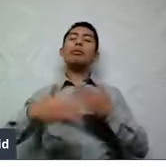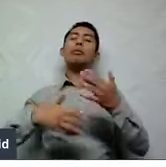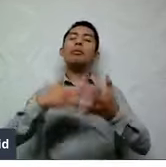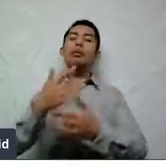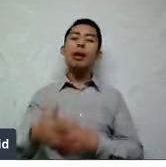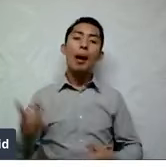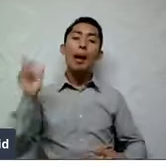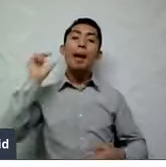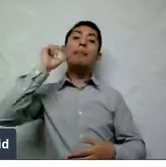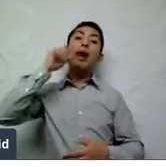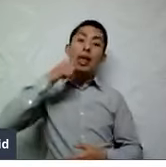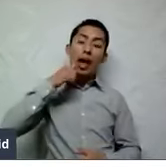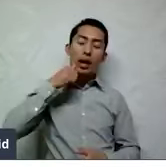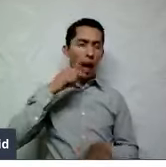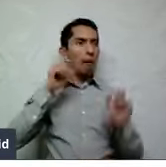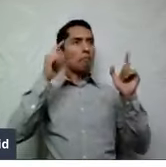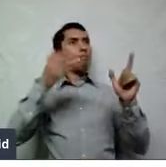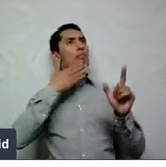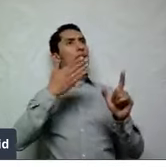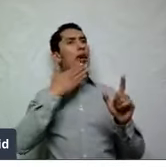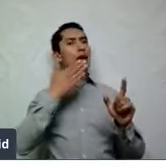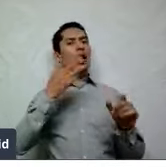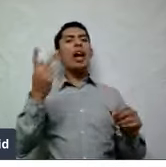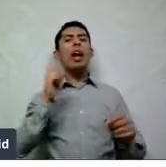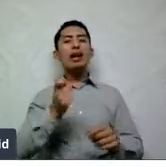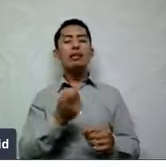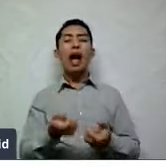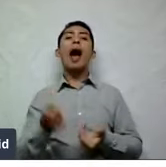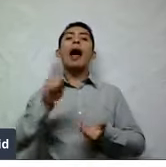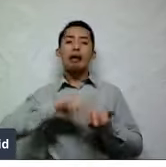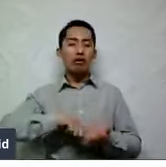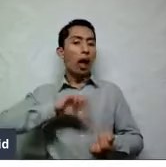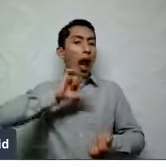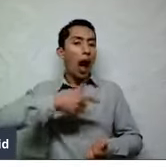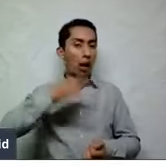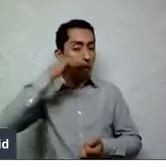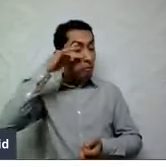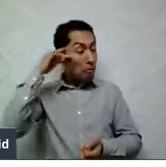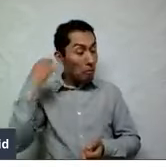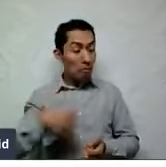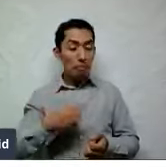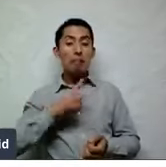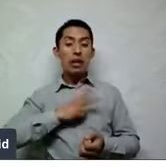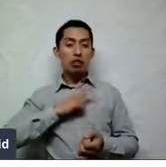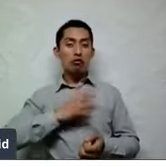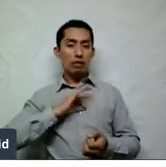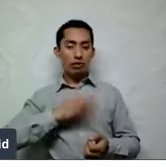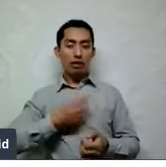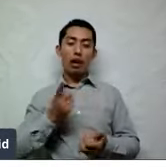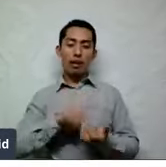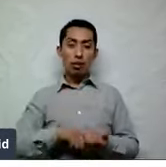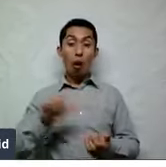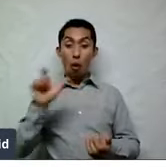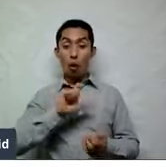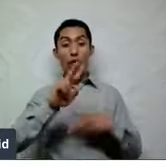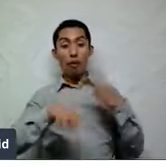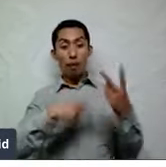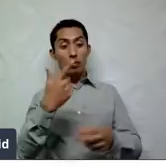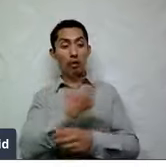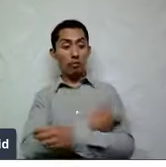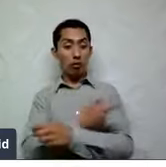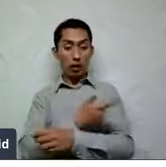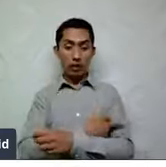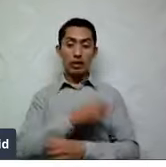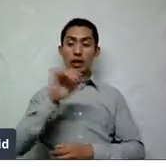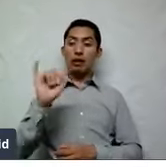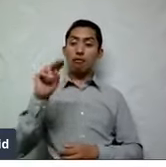ya amanece uno bien. Ese es un virus que está afectándonos a la mejor. Entonces, cuando nos vacunamos con influenza, ¿qué dije hace